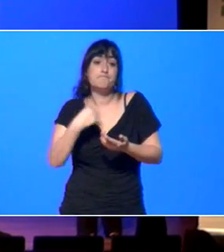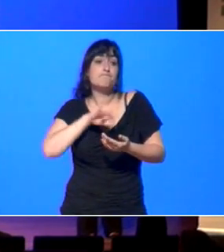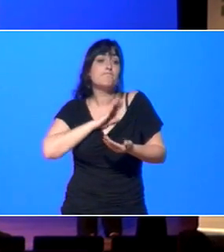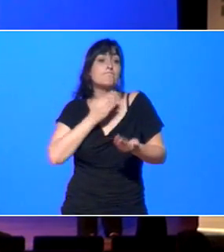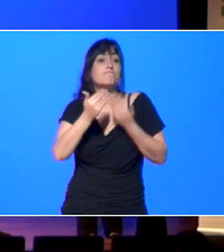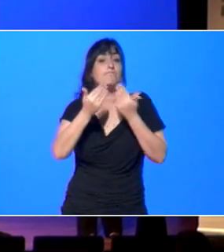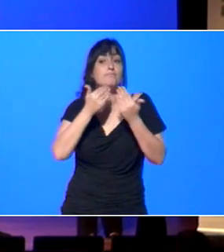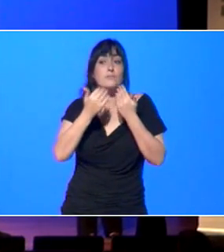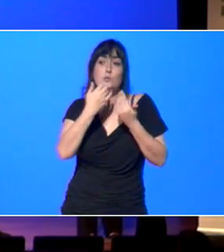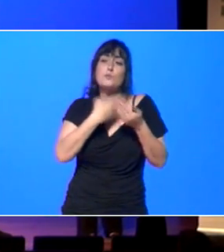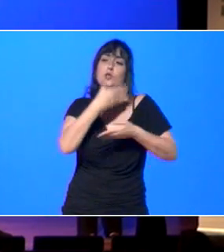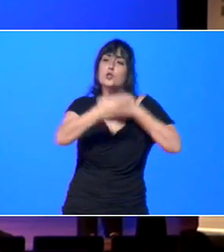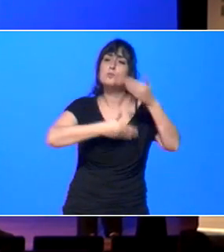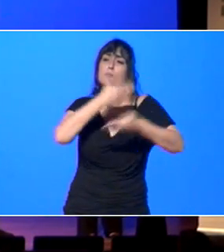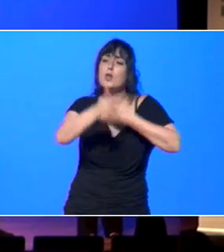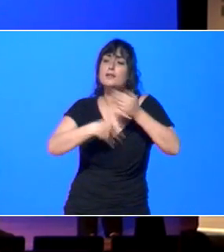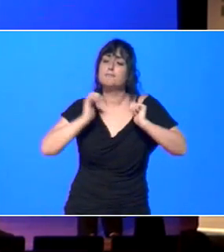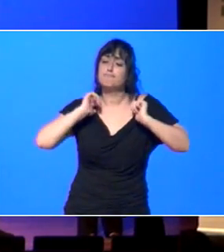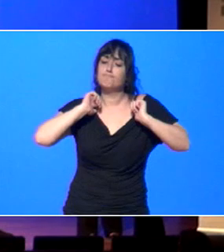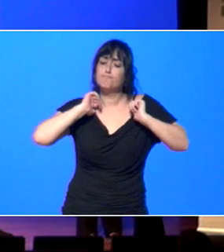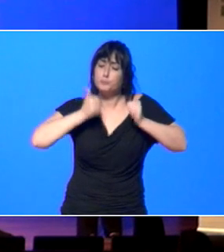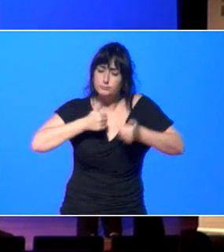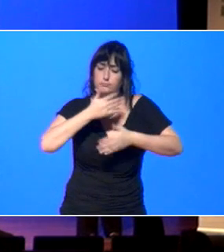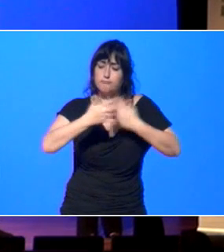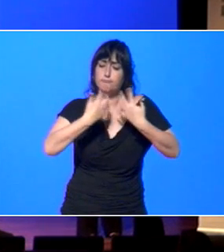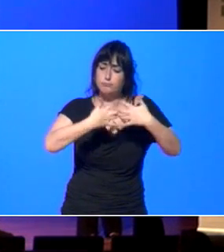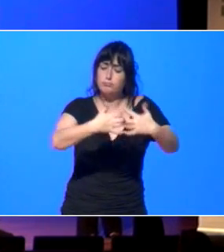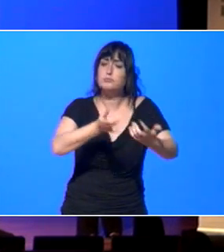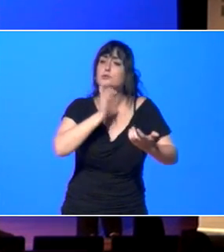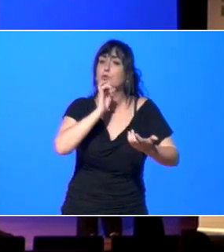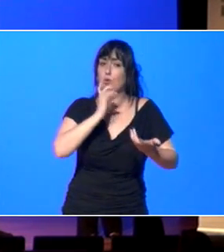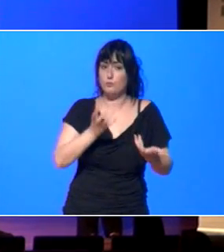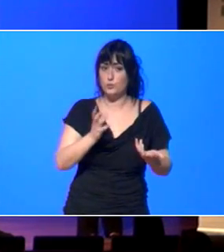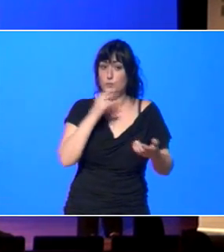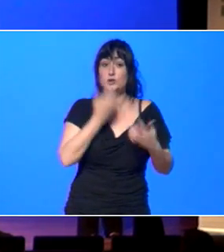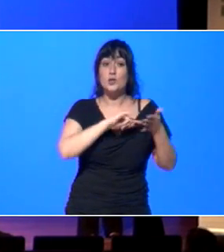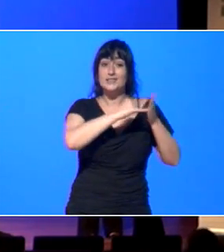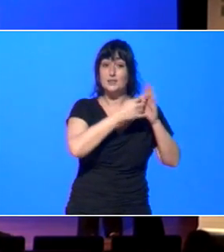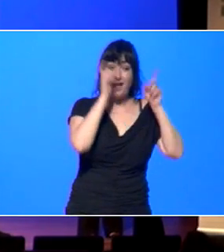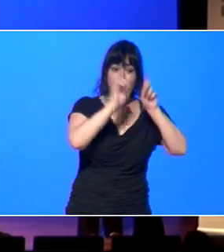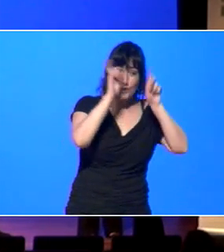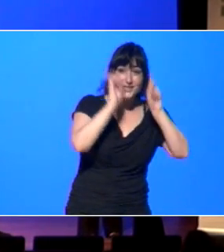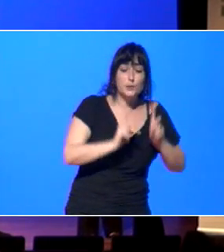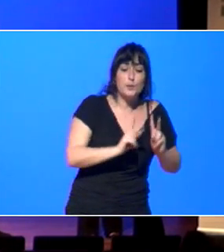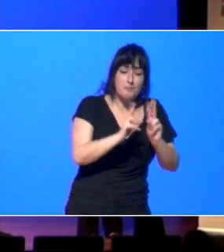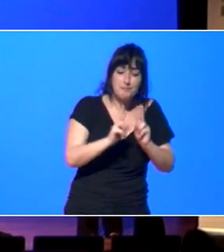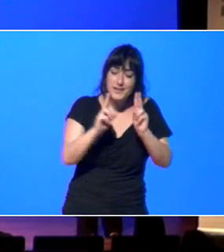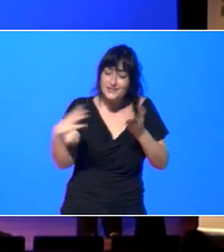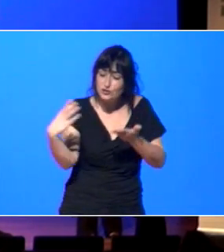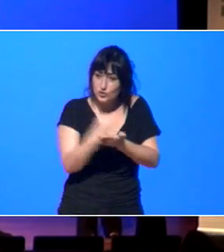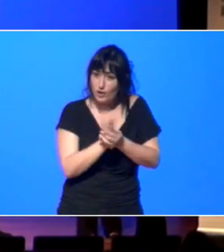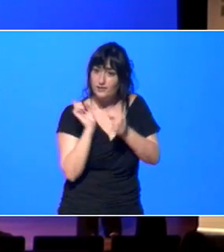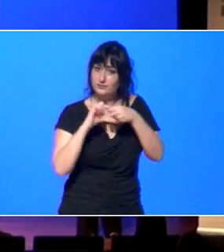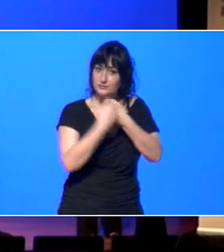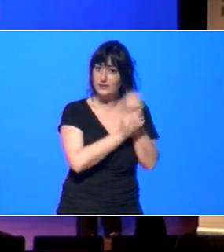marcha ese proceso sistémico que toca finalmente a todos los elementos de un sistema educativo, desde sus políticas hasta lo que ocurre dentro